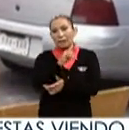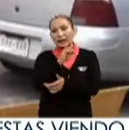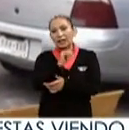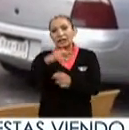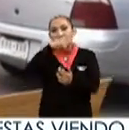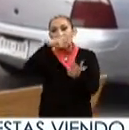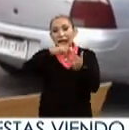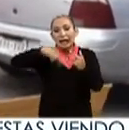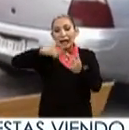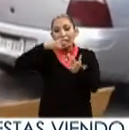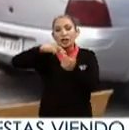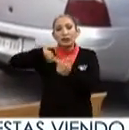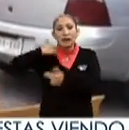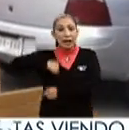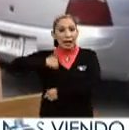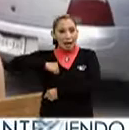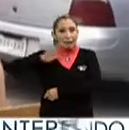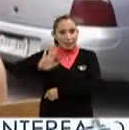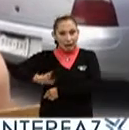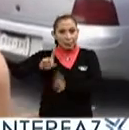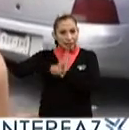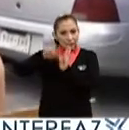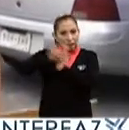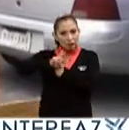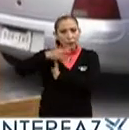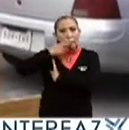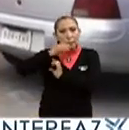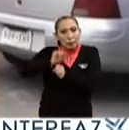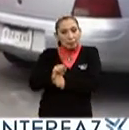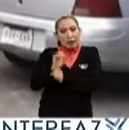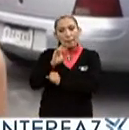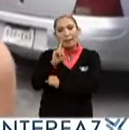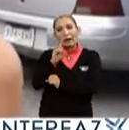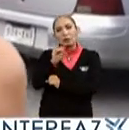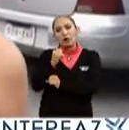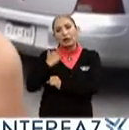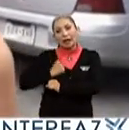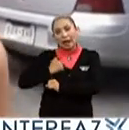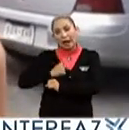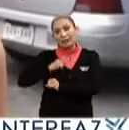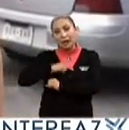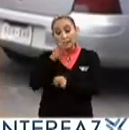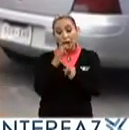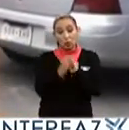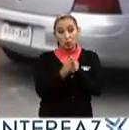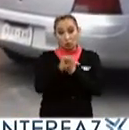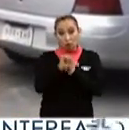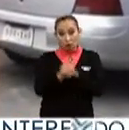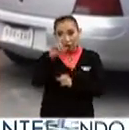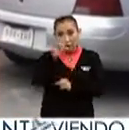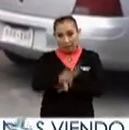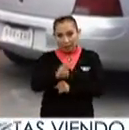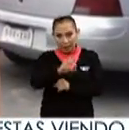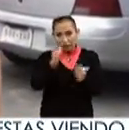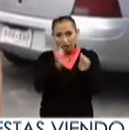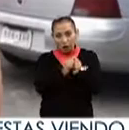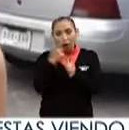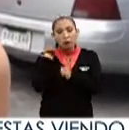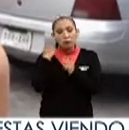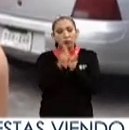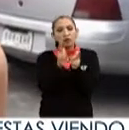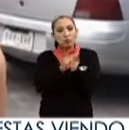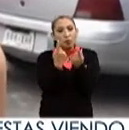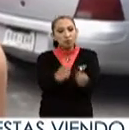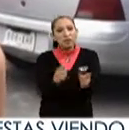Patrimonio y Regiones de Canadá, Departamento del Patrimonio Canadiense, y cerraremos este viernes con la